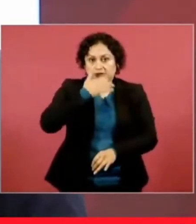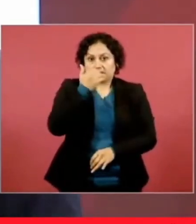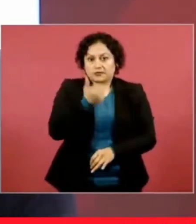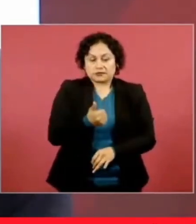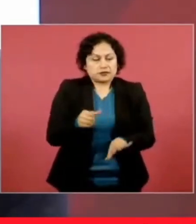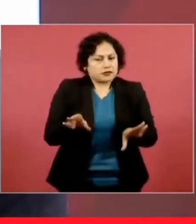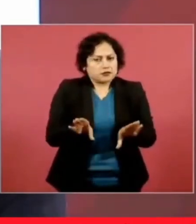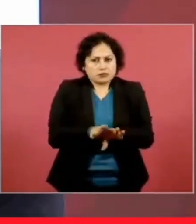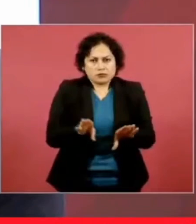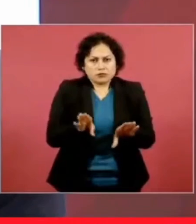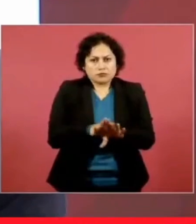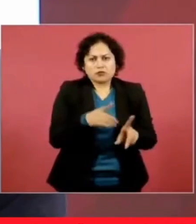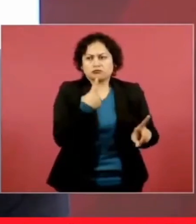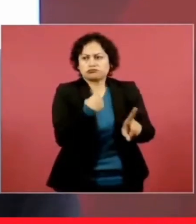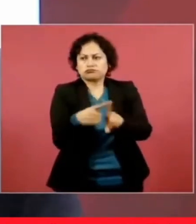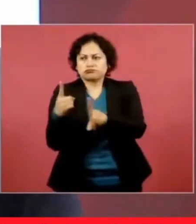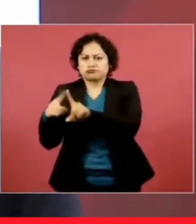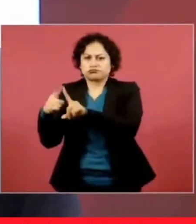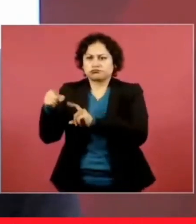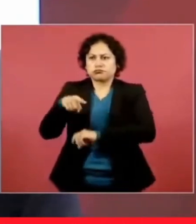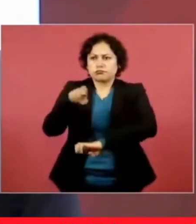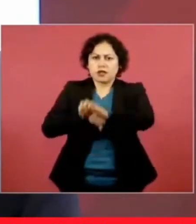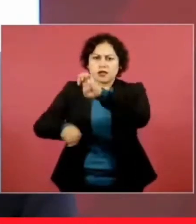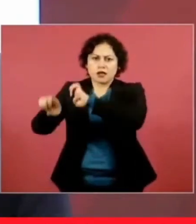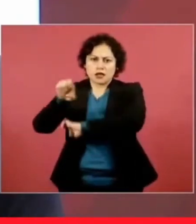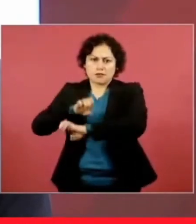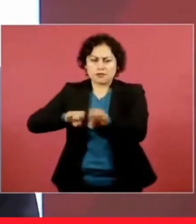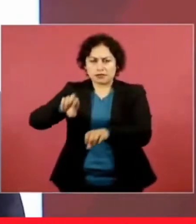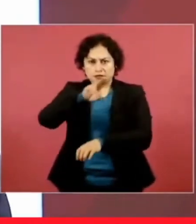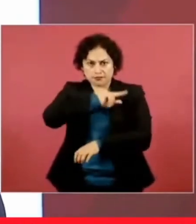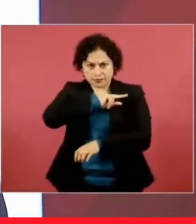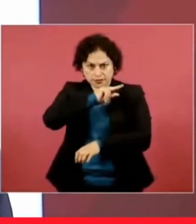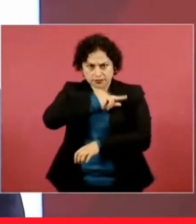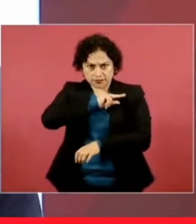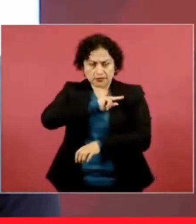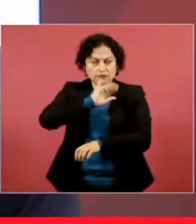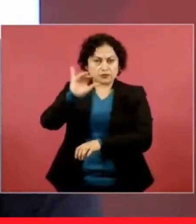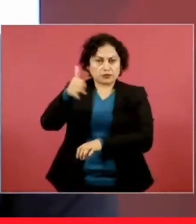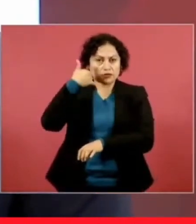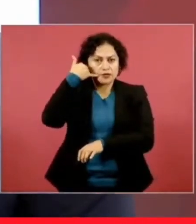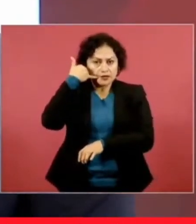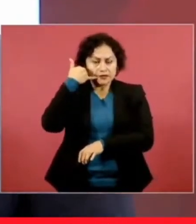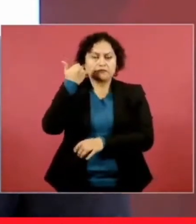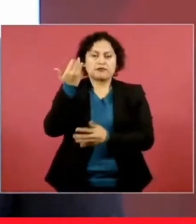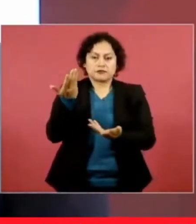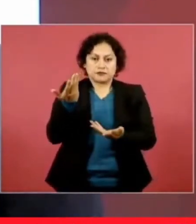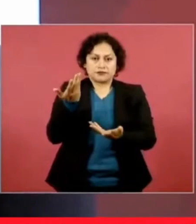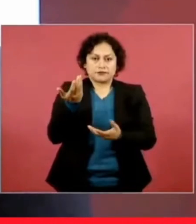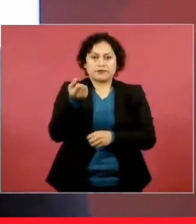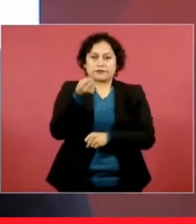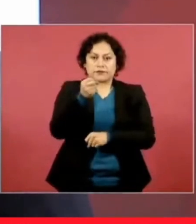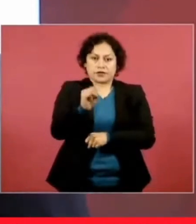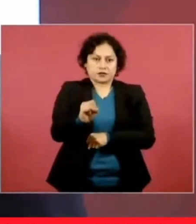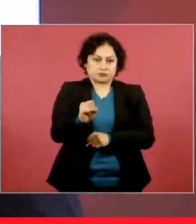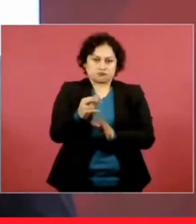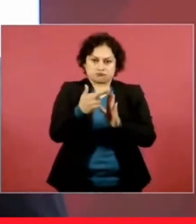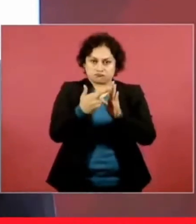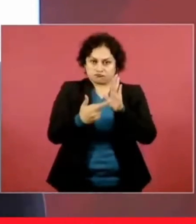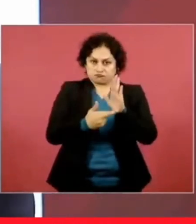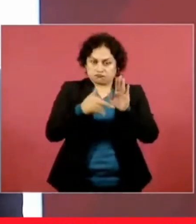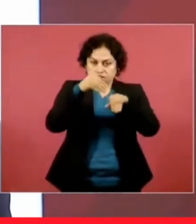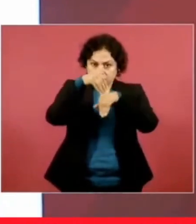a través de distintos operadores privados de telefonía móvil, como lo obliga y lo mandata la regulación actual.